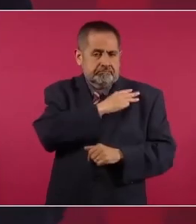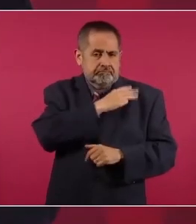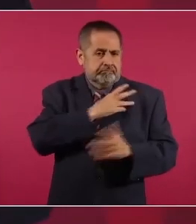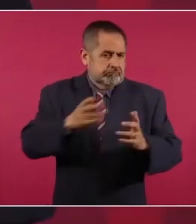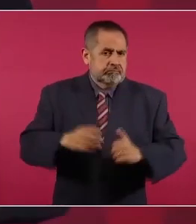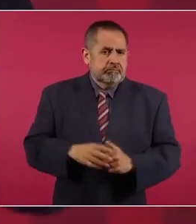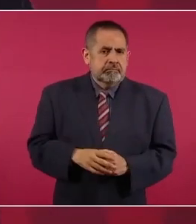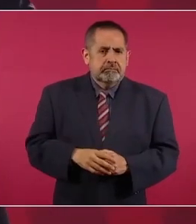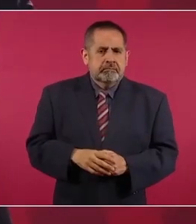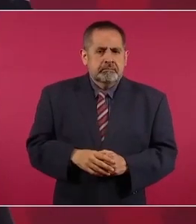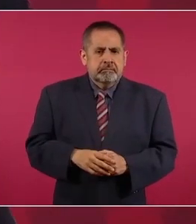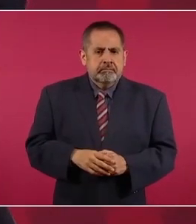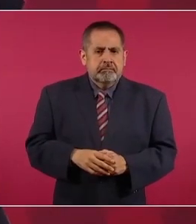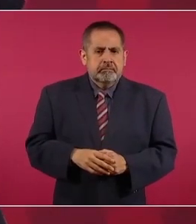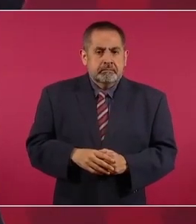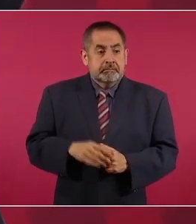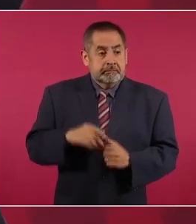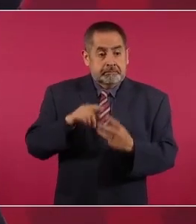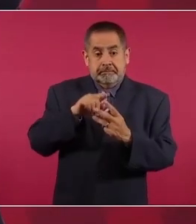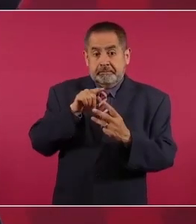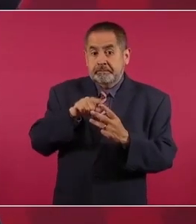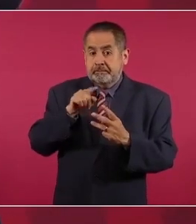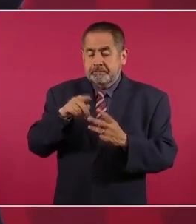hasta lo tuve en la terna